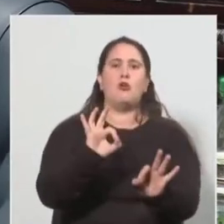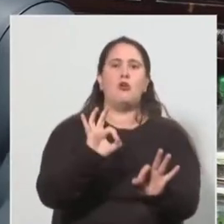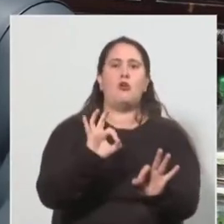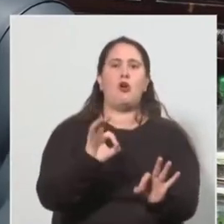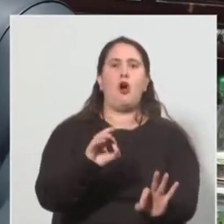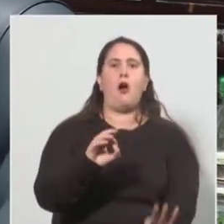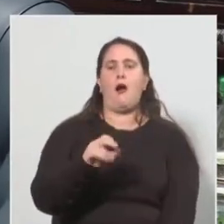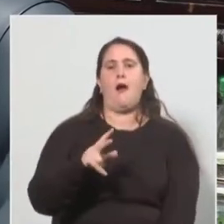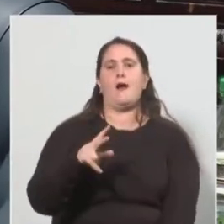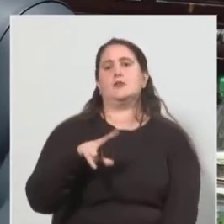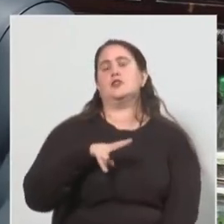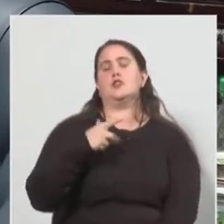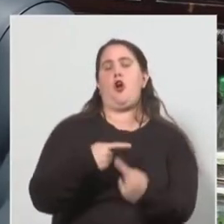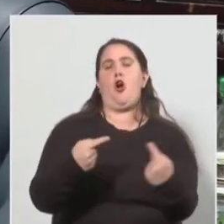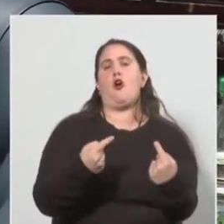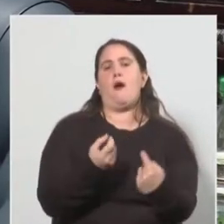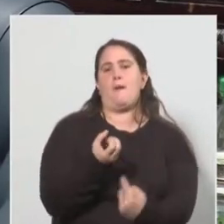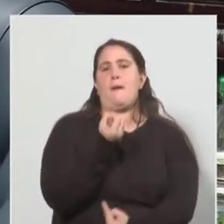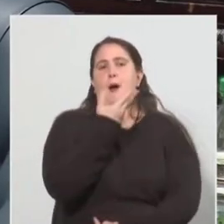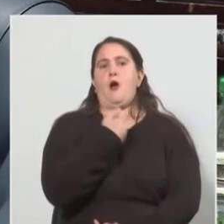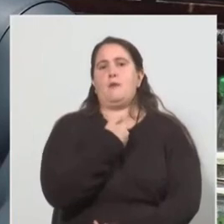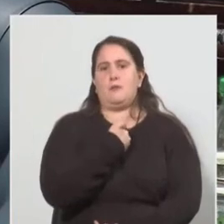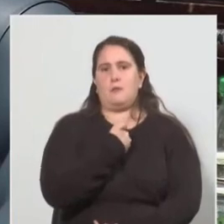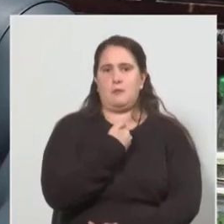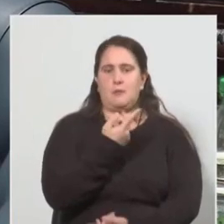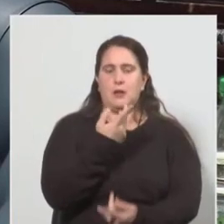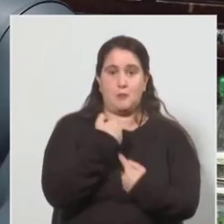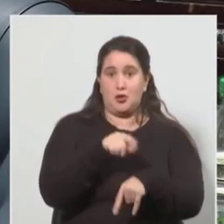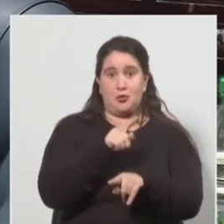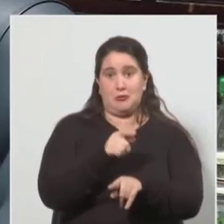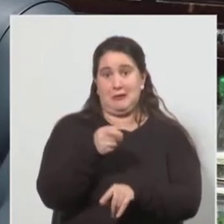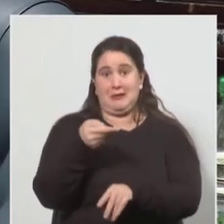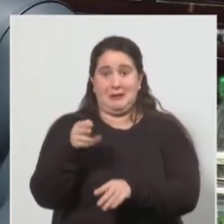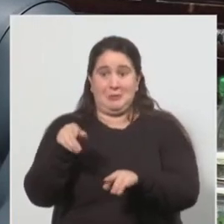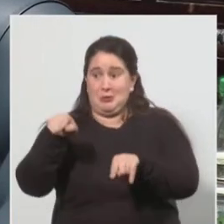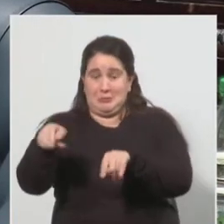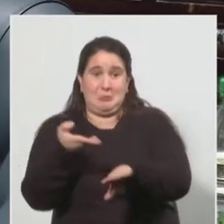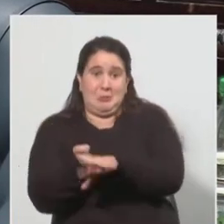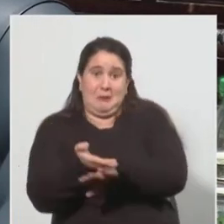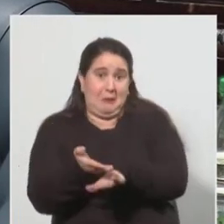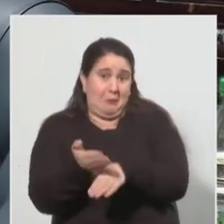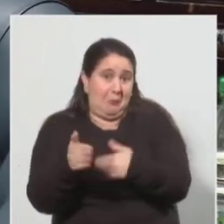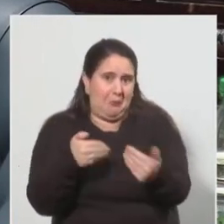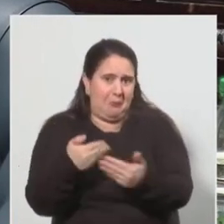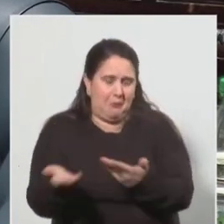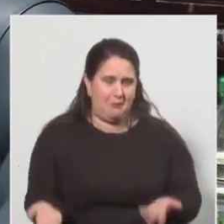pedir privilegios. El tema no es lo que el solicitante pida.